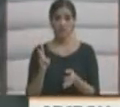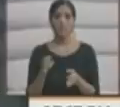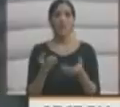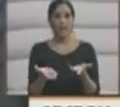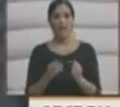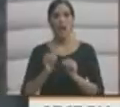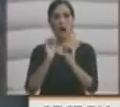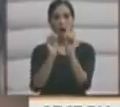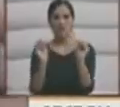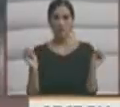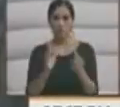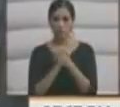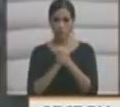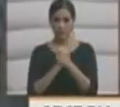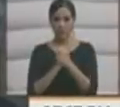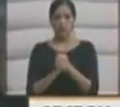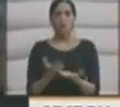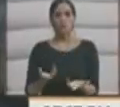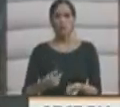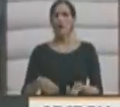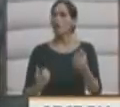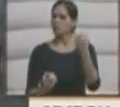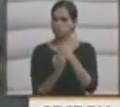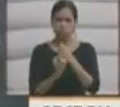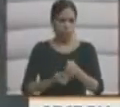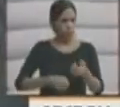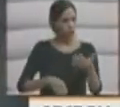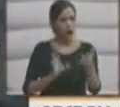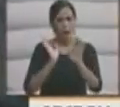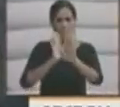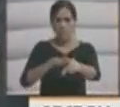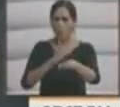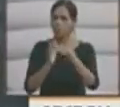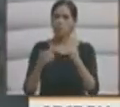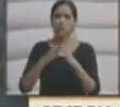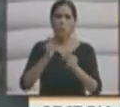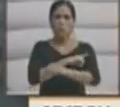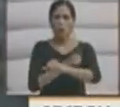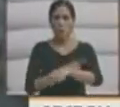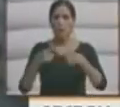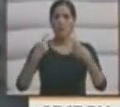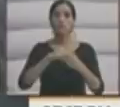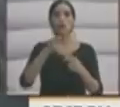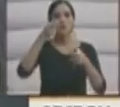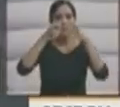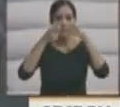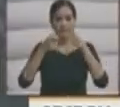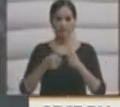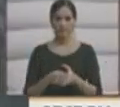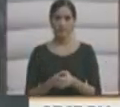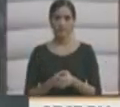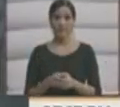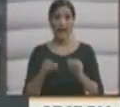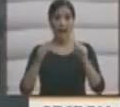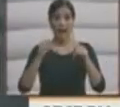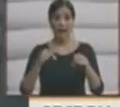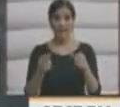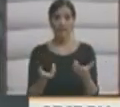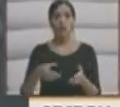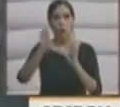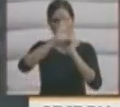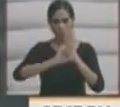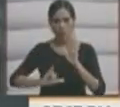llamado, compañero William. Cuente con mi apoyo, cuente con el apoyo del Poder Popular, que todos somos fiscales de la SUNDE. Aquí me encuentro como